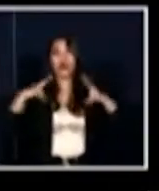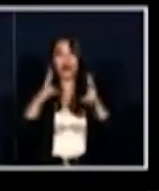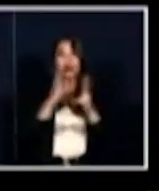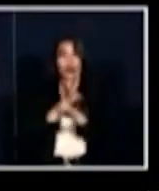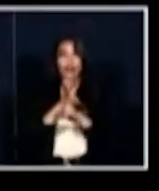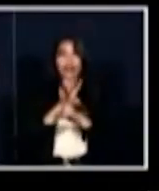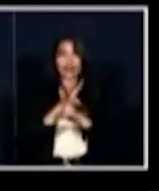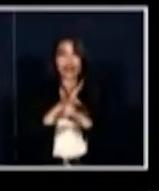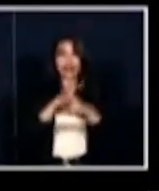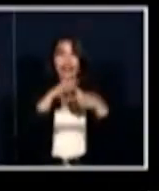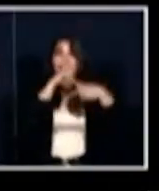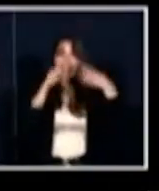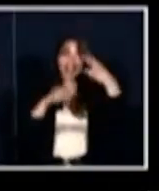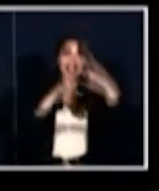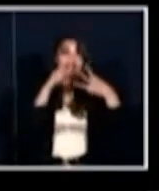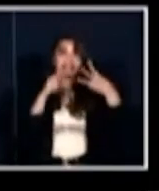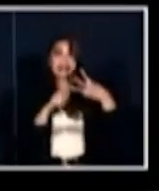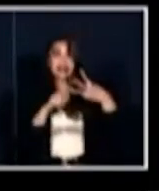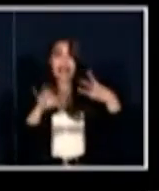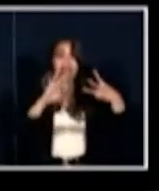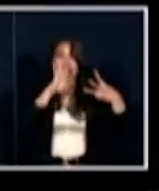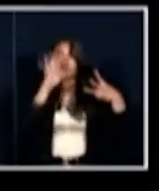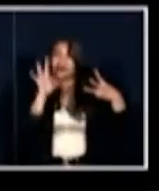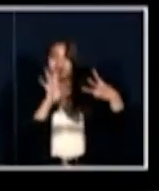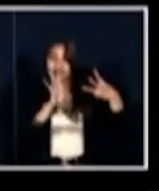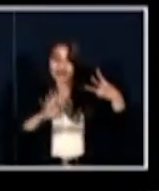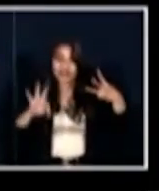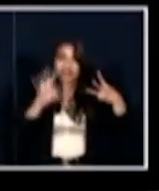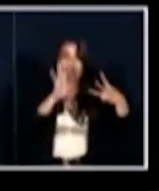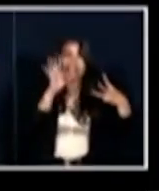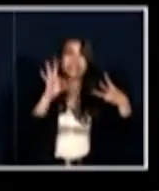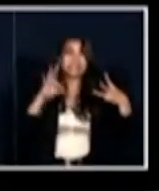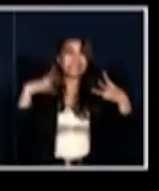el zumbido de los insectos